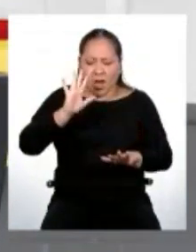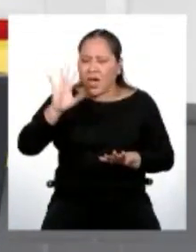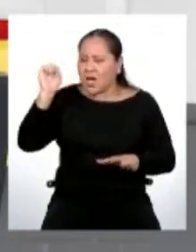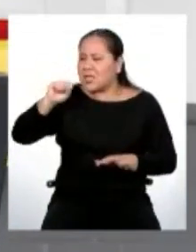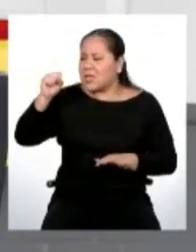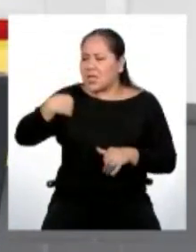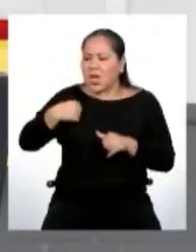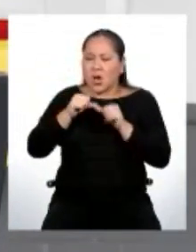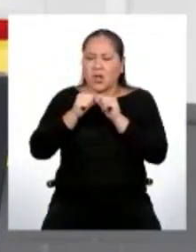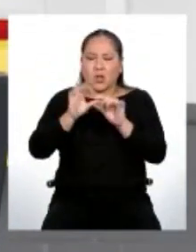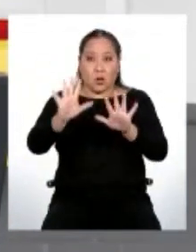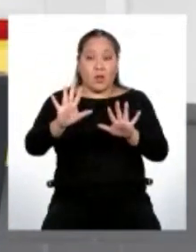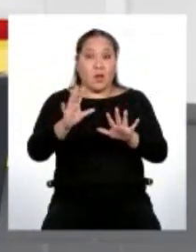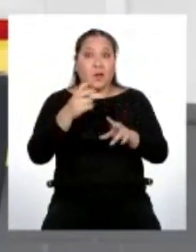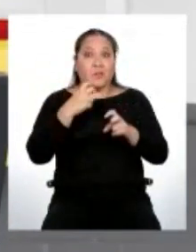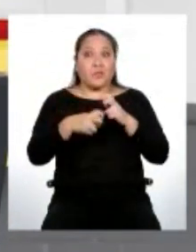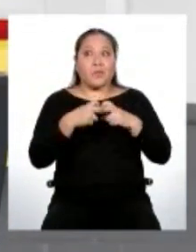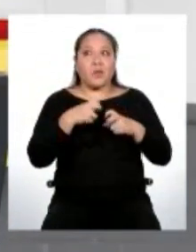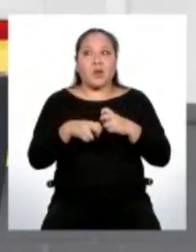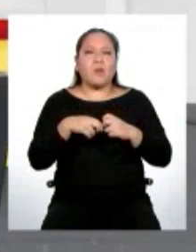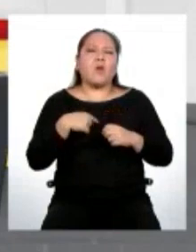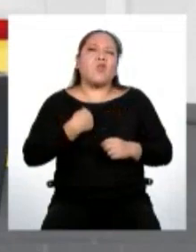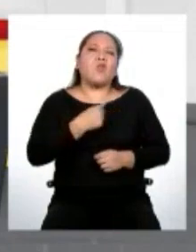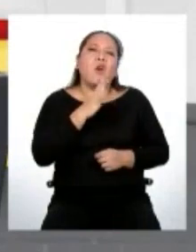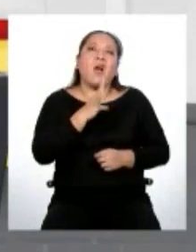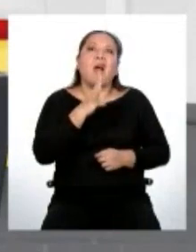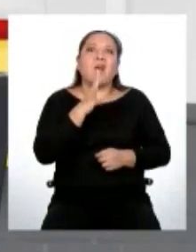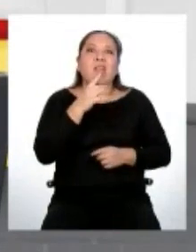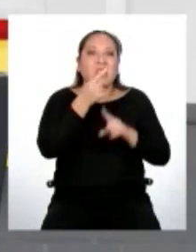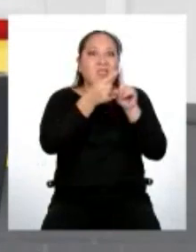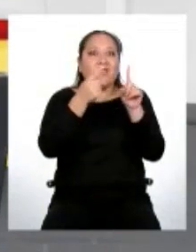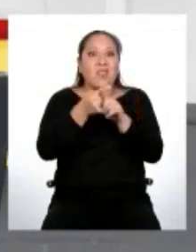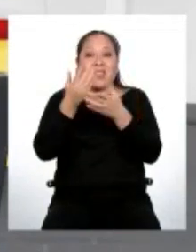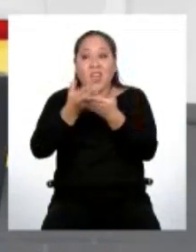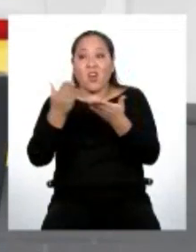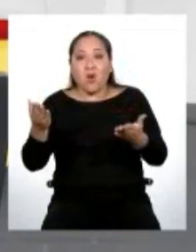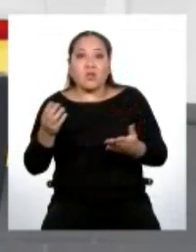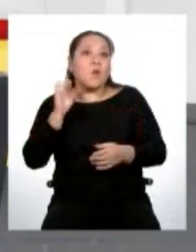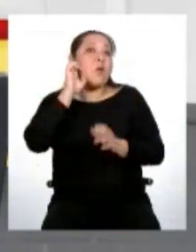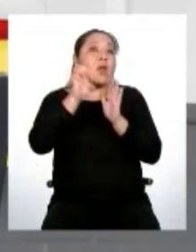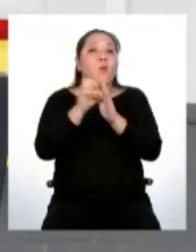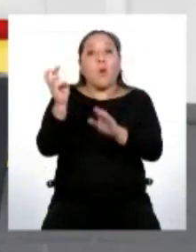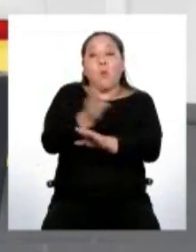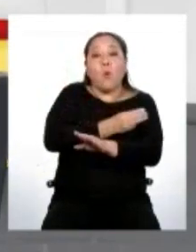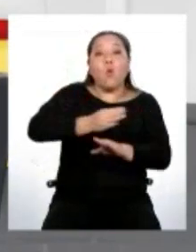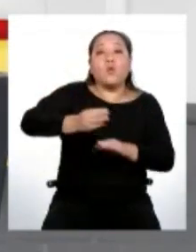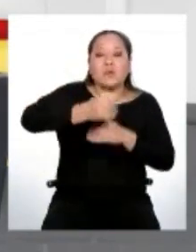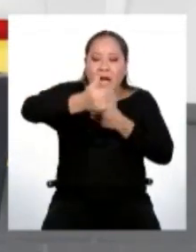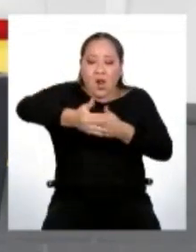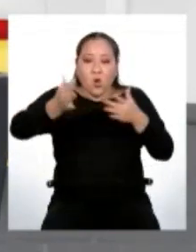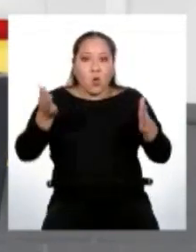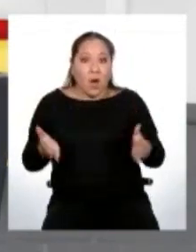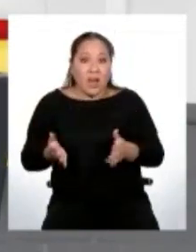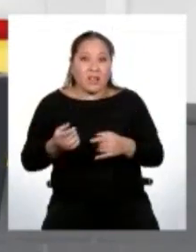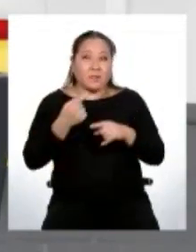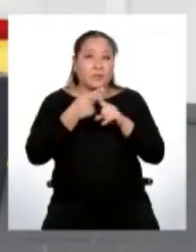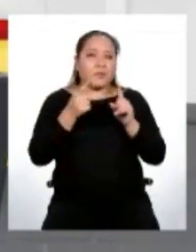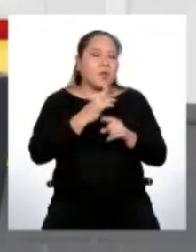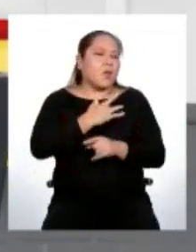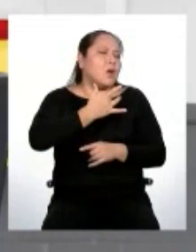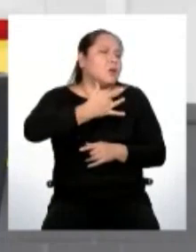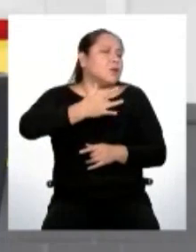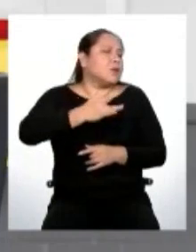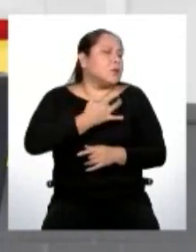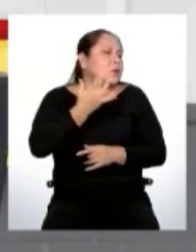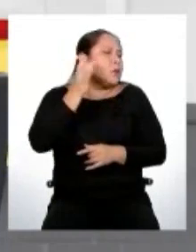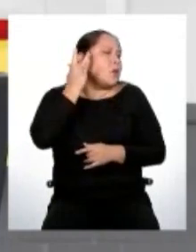claro. El problema es que luego de hablar de todos estos distintos elementos, como la música, la escenografía, todo lo sensorial que implica crear